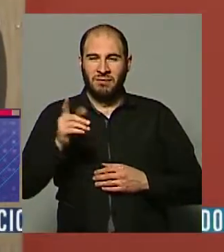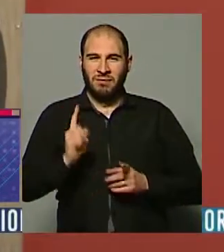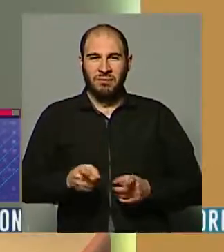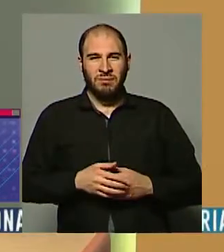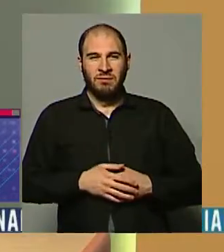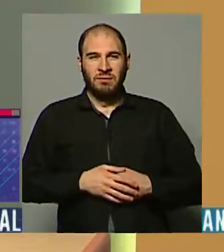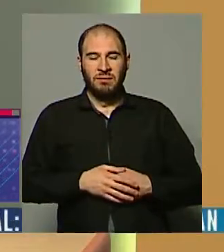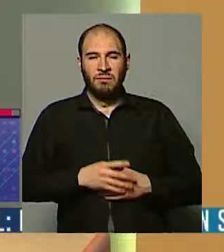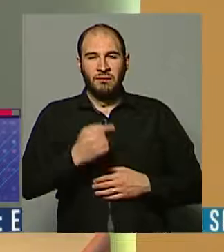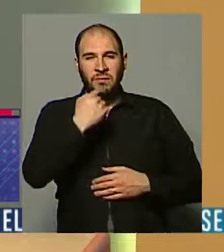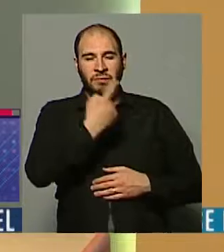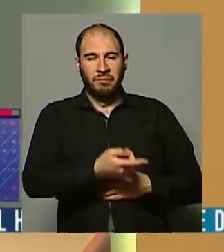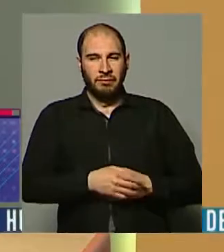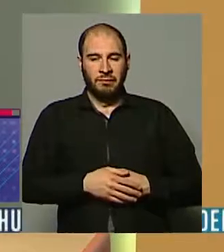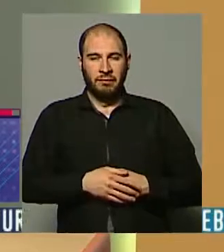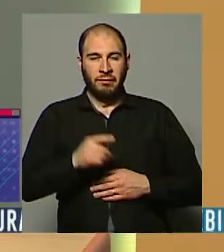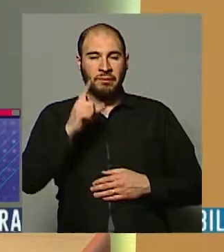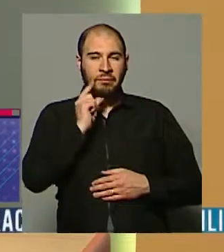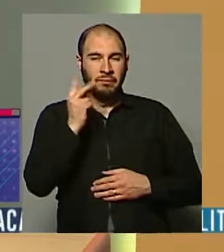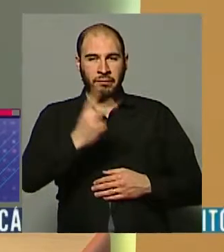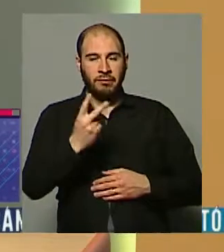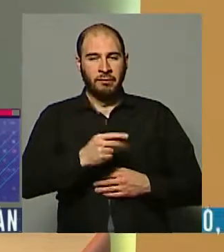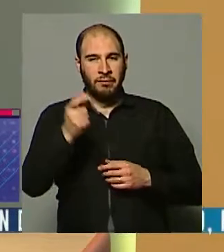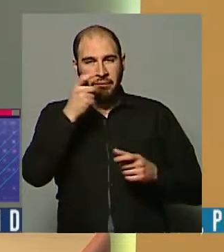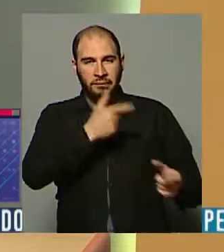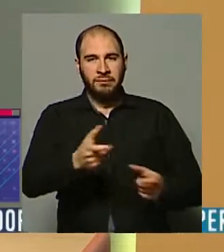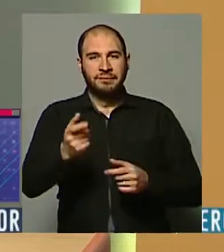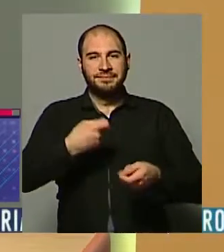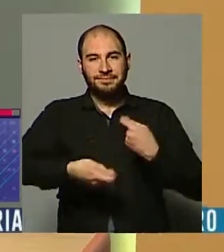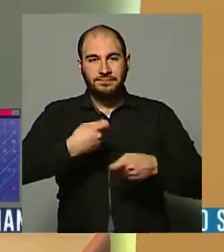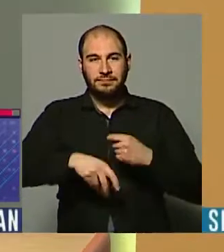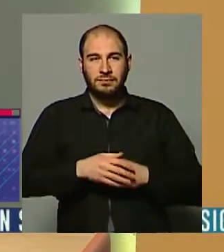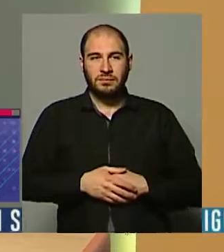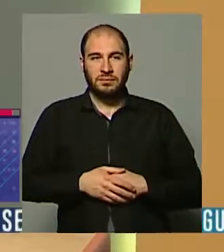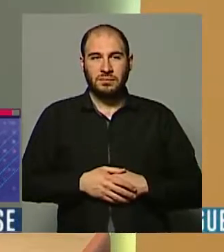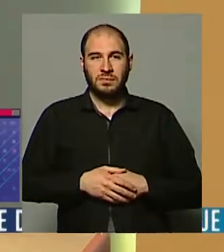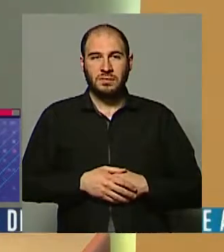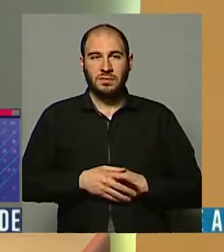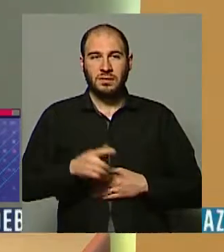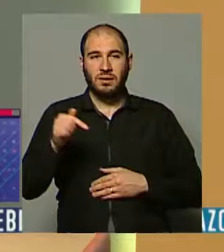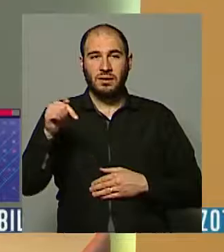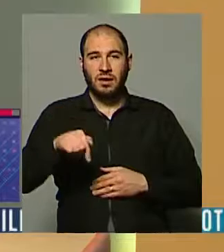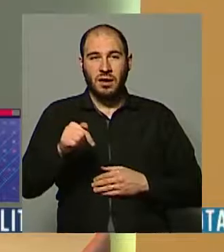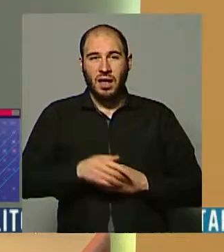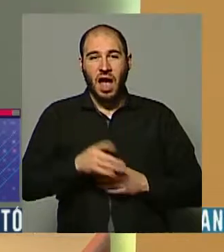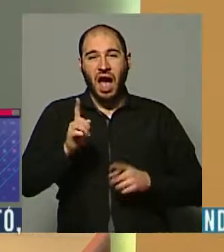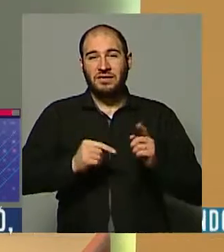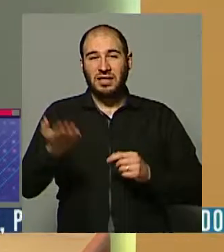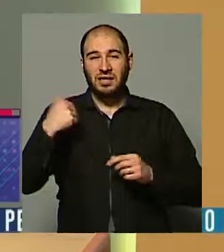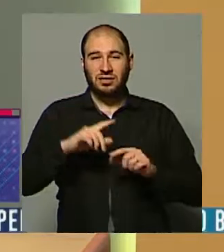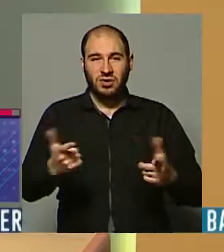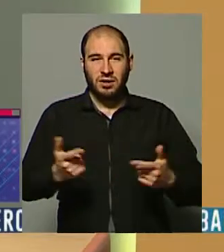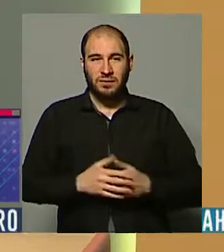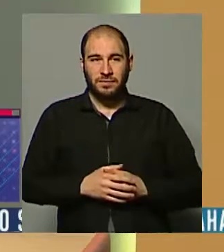siempre. José, ya es el segundo día de este control de cambios. Por ahí muchos pensaban que ayer no contaba